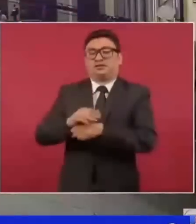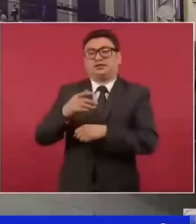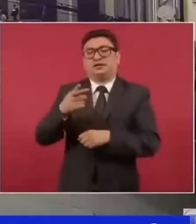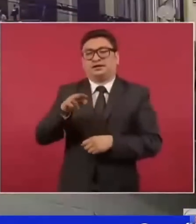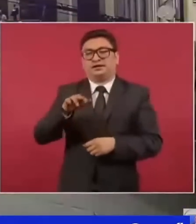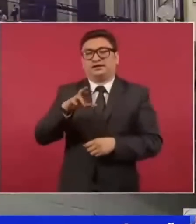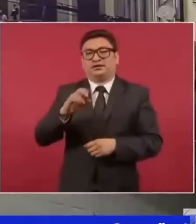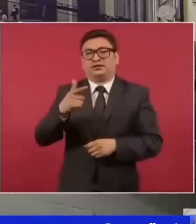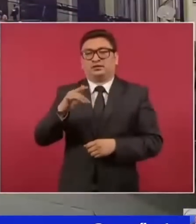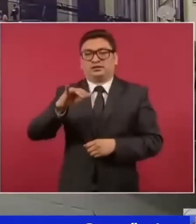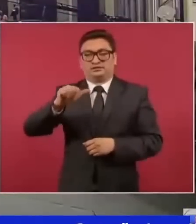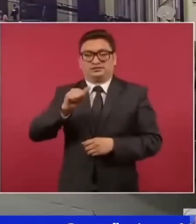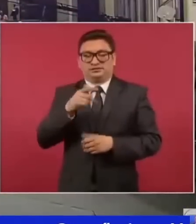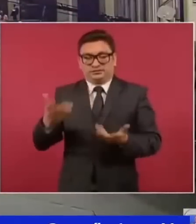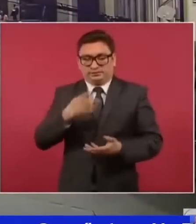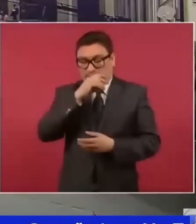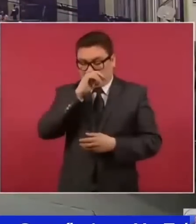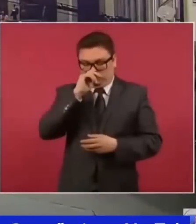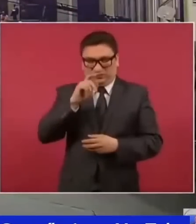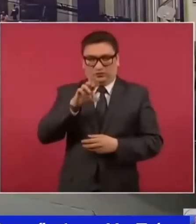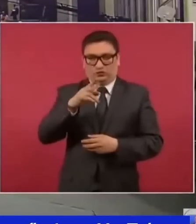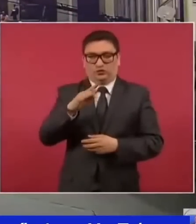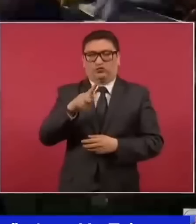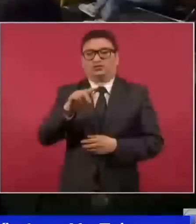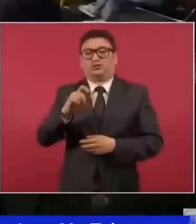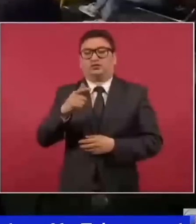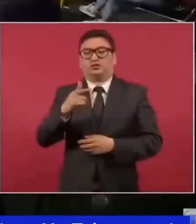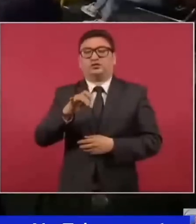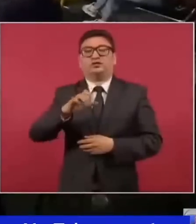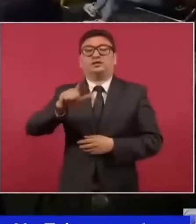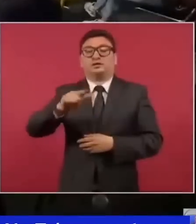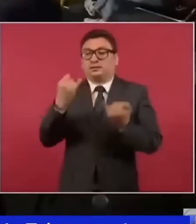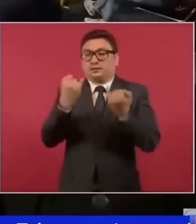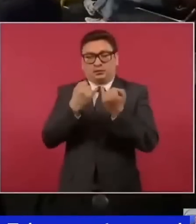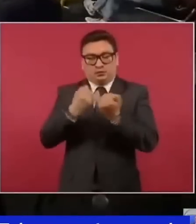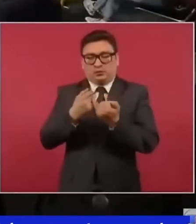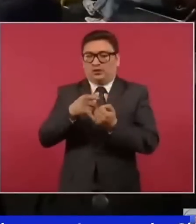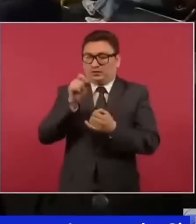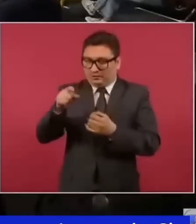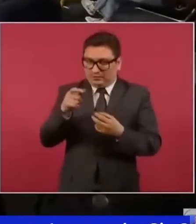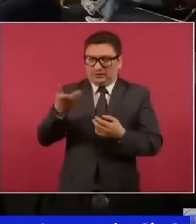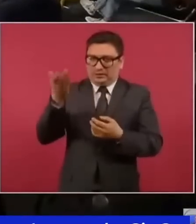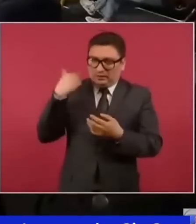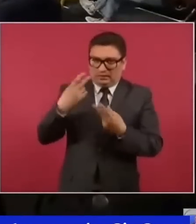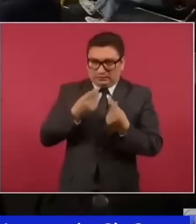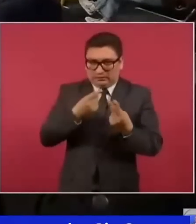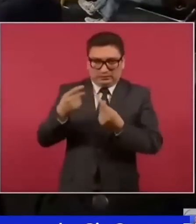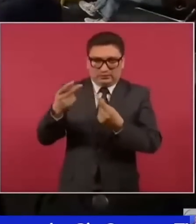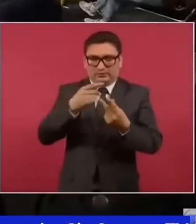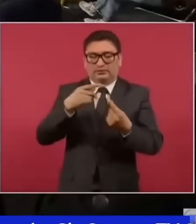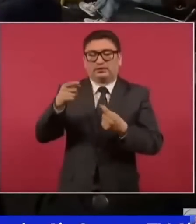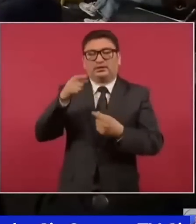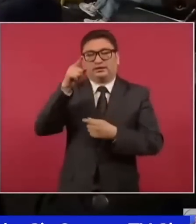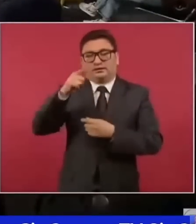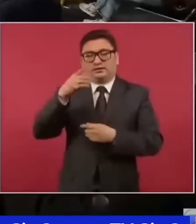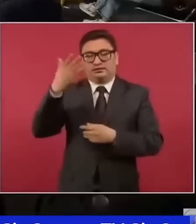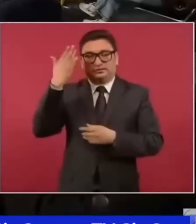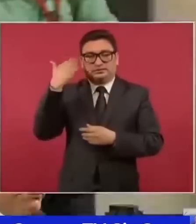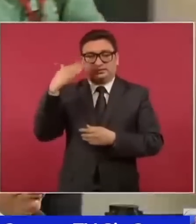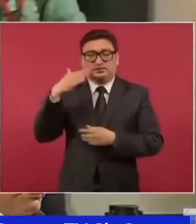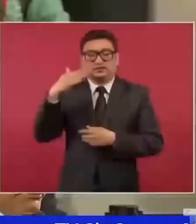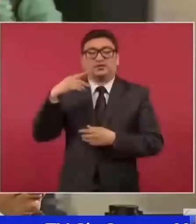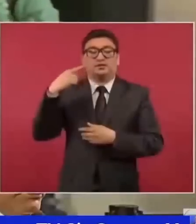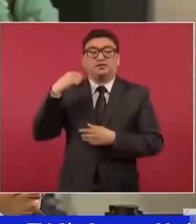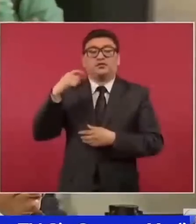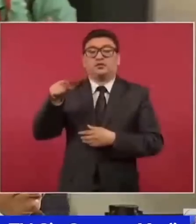Luna. Ahí está Roberto Gil Suar, que fue muy activo con Cabeza de Vaca en Tamaulipas. En otras